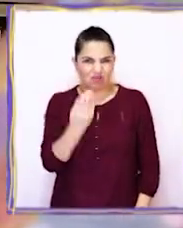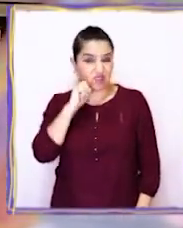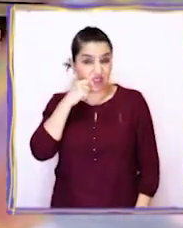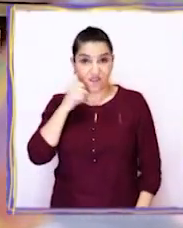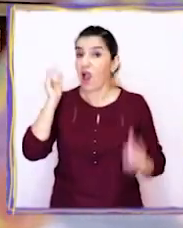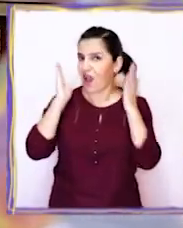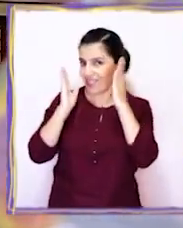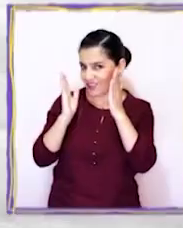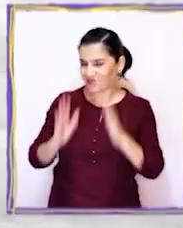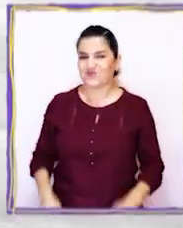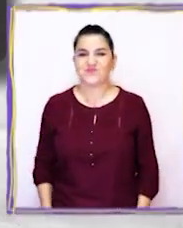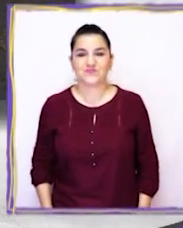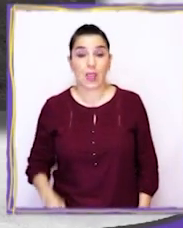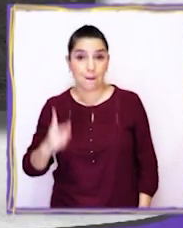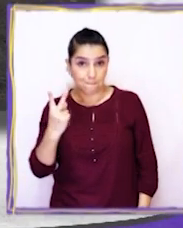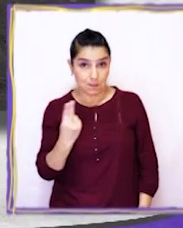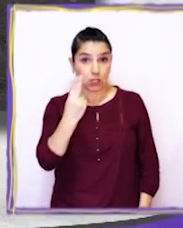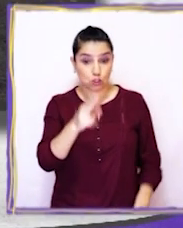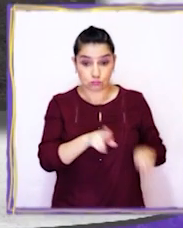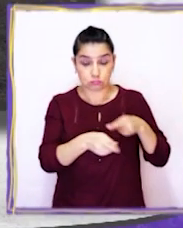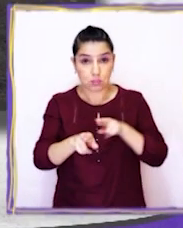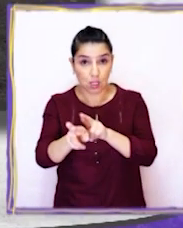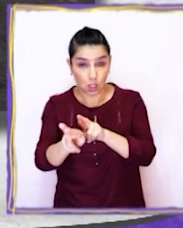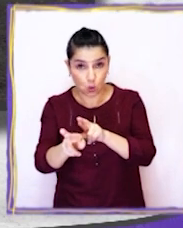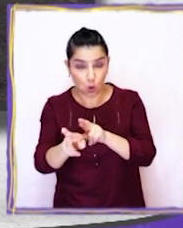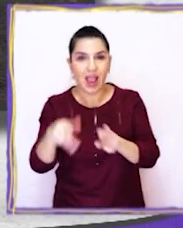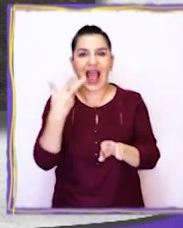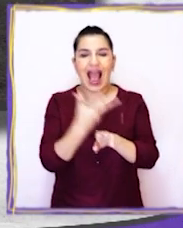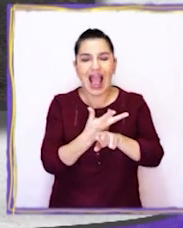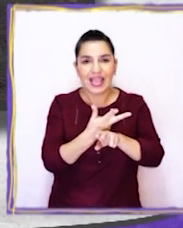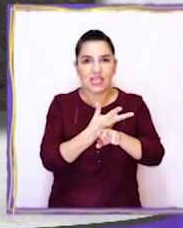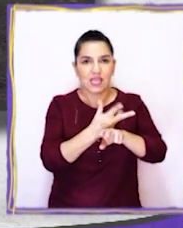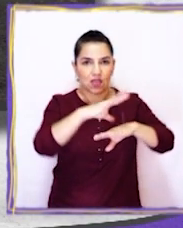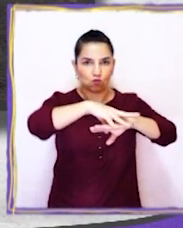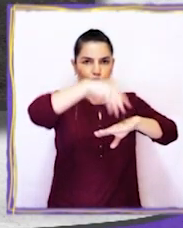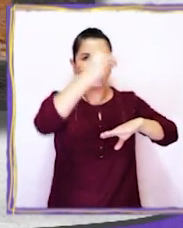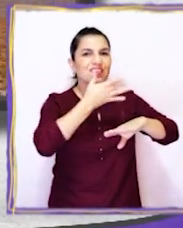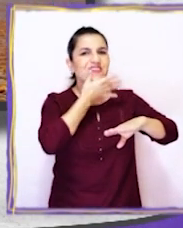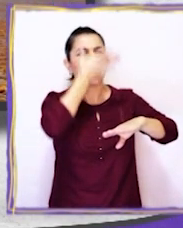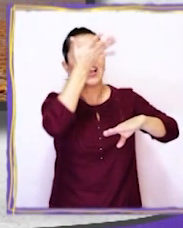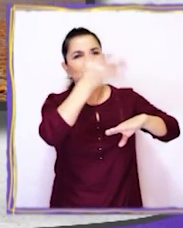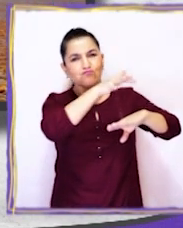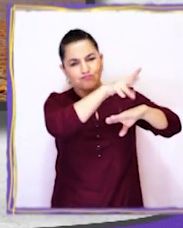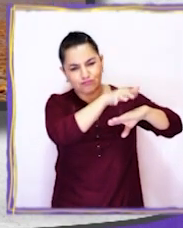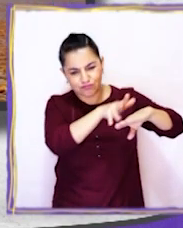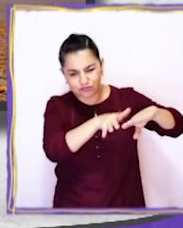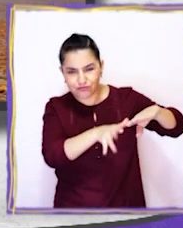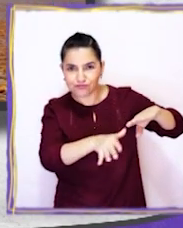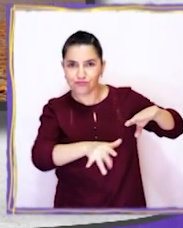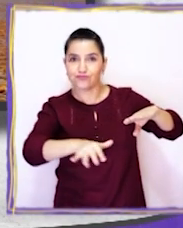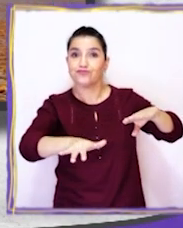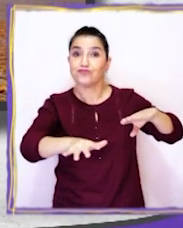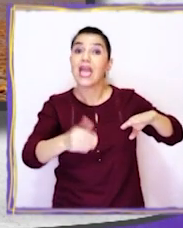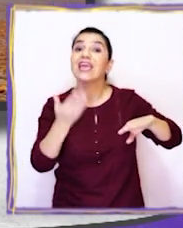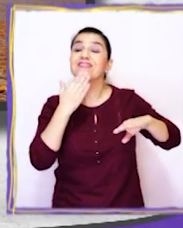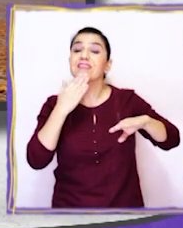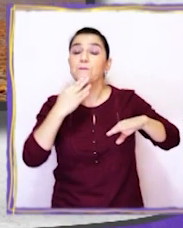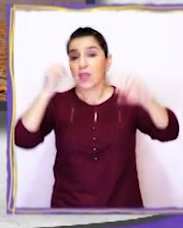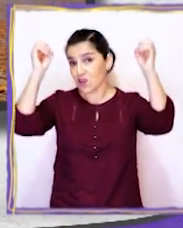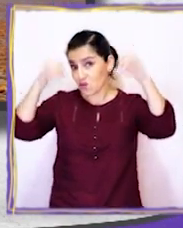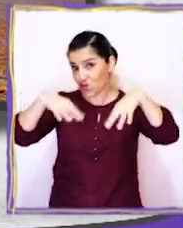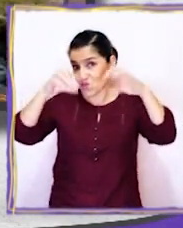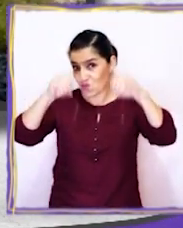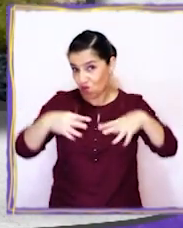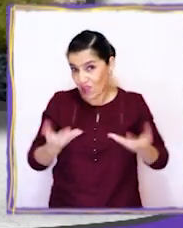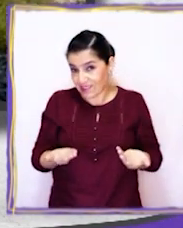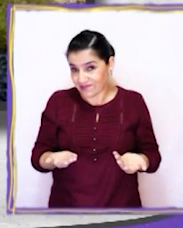eso? ¡Pongan atención! Un régimen mixto es cuando un río obtiene agua tanto del deshielo de las nieves de la cordillera y también